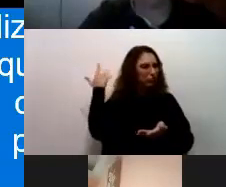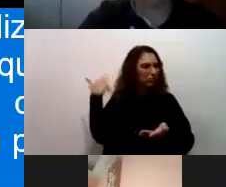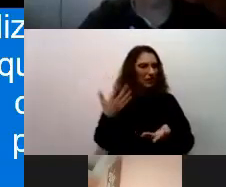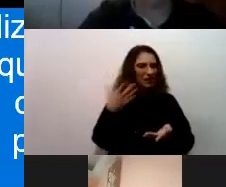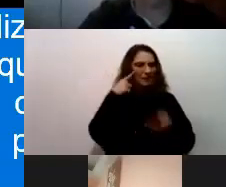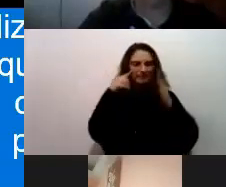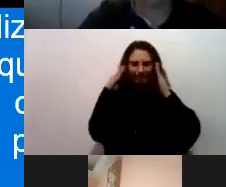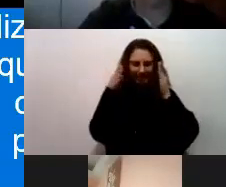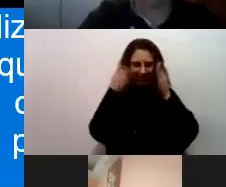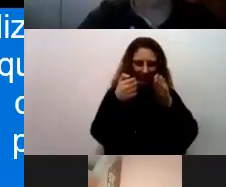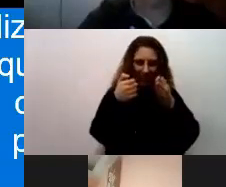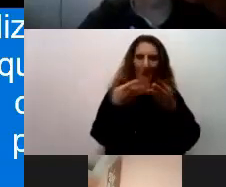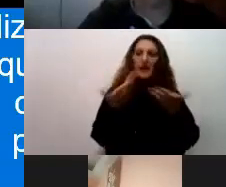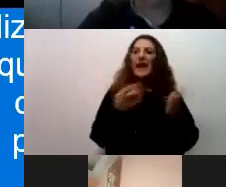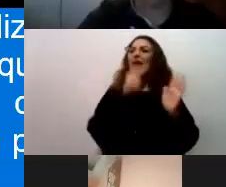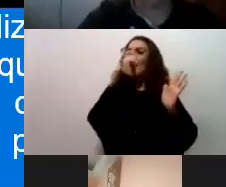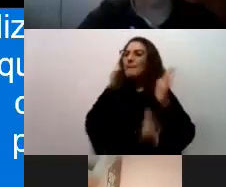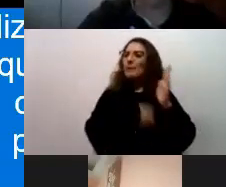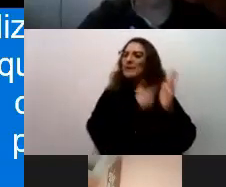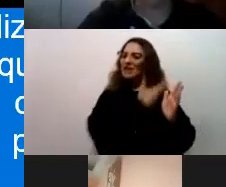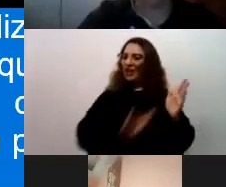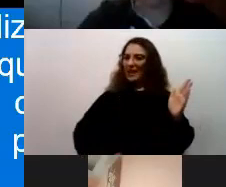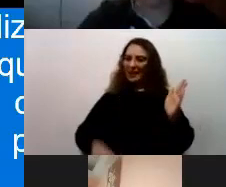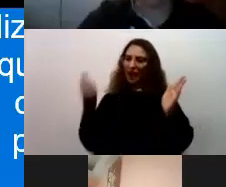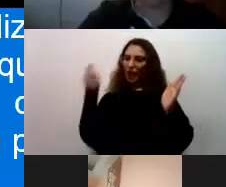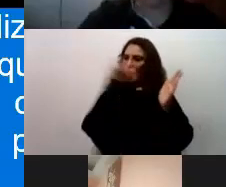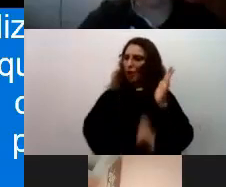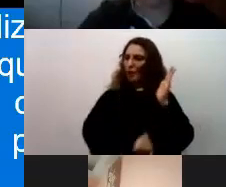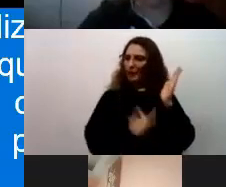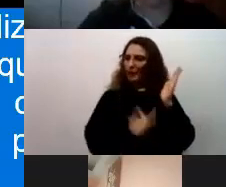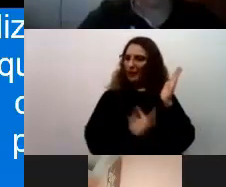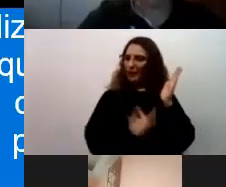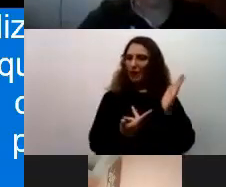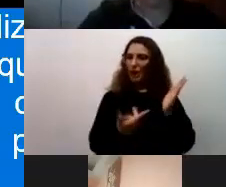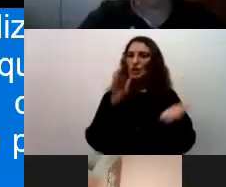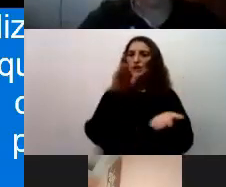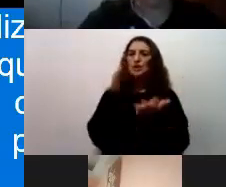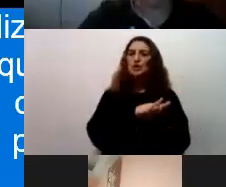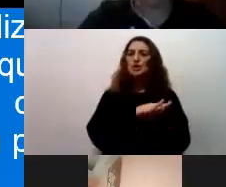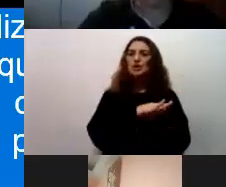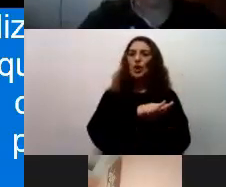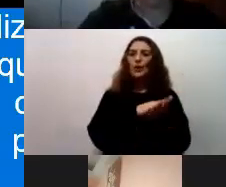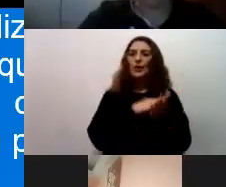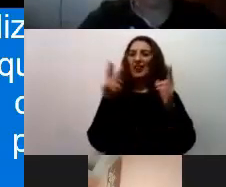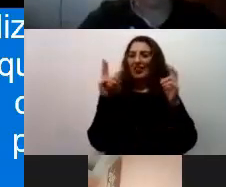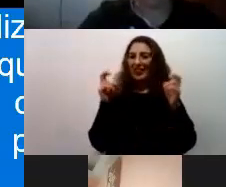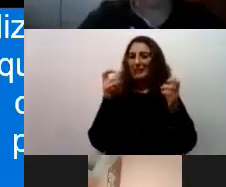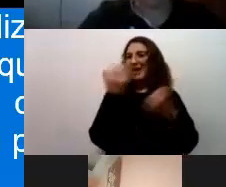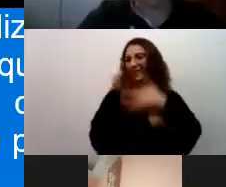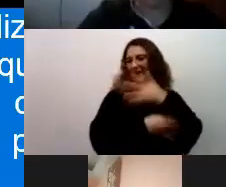asumidos por el Estado Nacional en materia conforme doctrina fallos